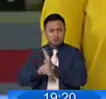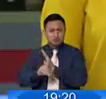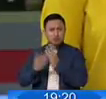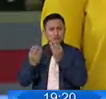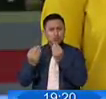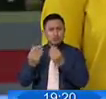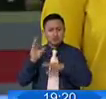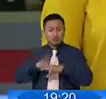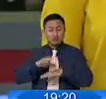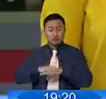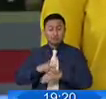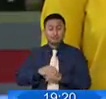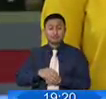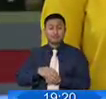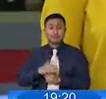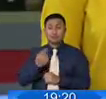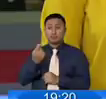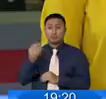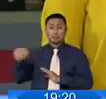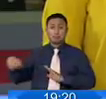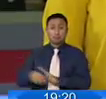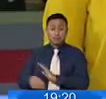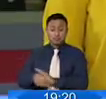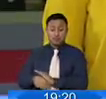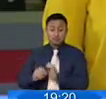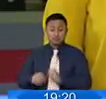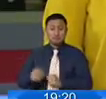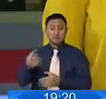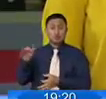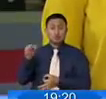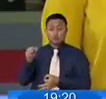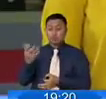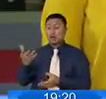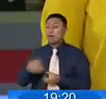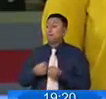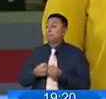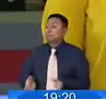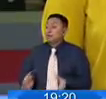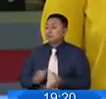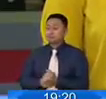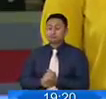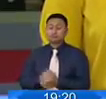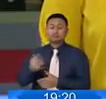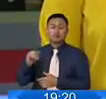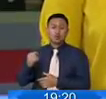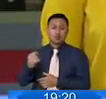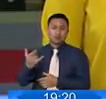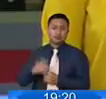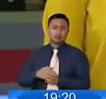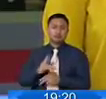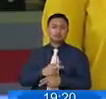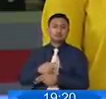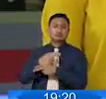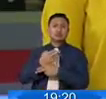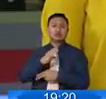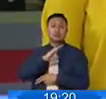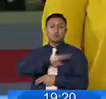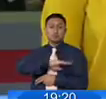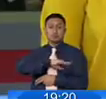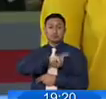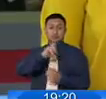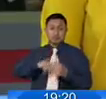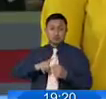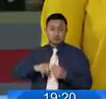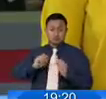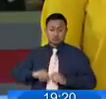por presuntos cobros de coimas y pérdida de documentos de los postulantes. Este jueves se espera que el Pleno del Consejo Metropolitano de